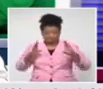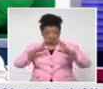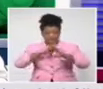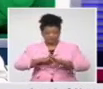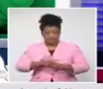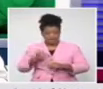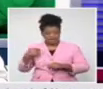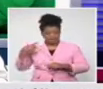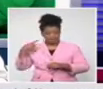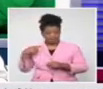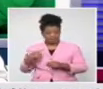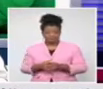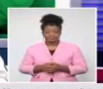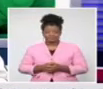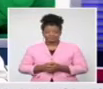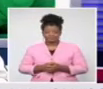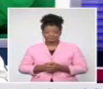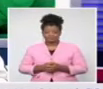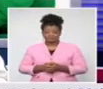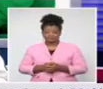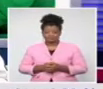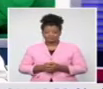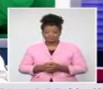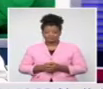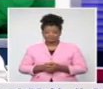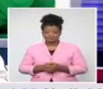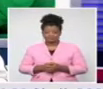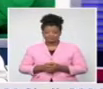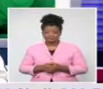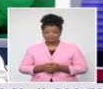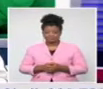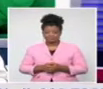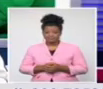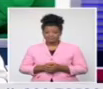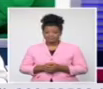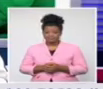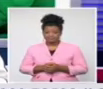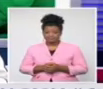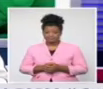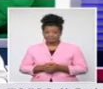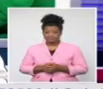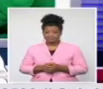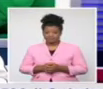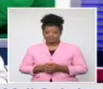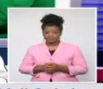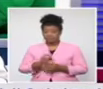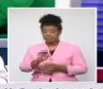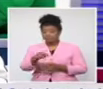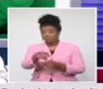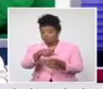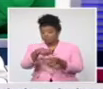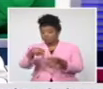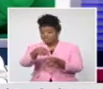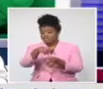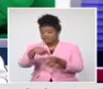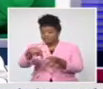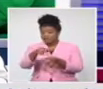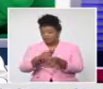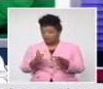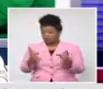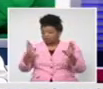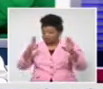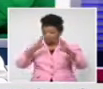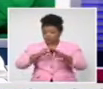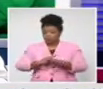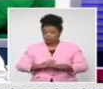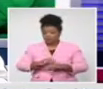ayer. Este territorio, el municipio especial, no ha reportado casos pediátricos en